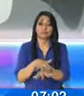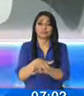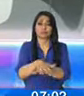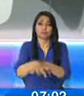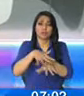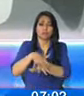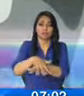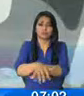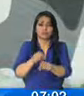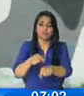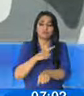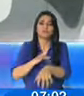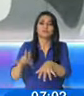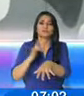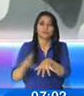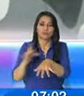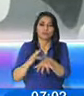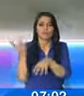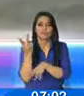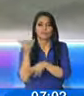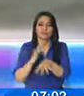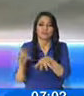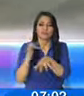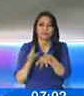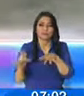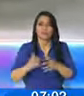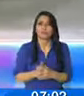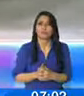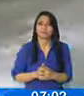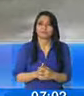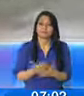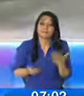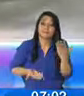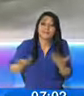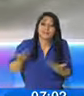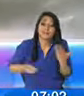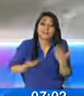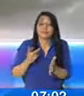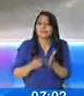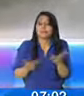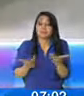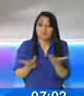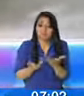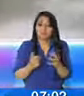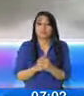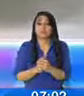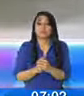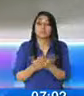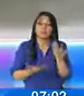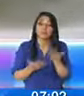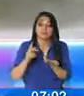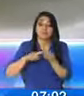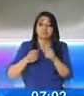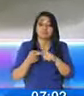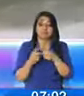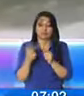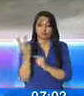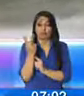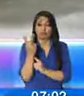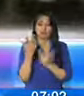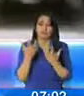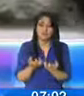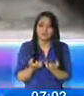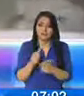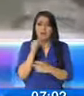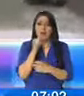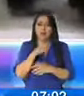desnudos ya los las dos personas las hipótesis de lo que pudo haber pasado son varias entre ellas que los amigos seguramente intentaron refrescarse